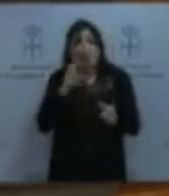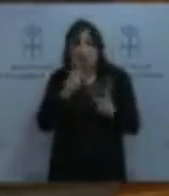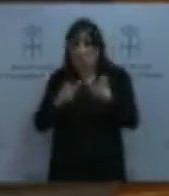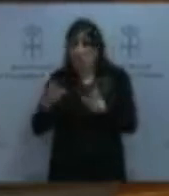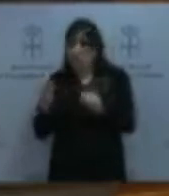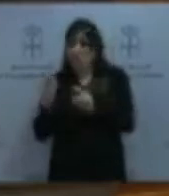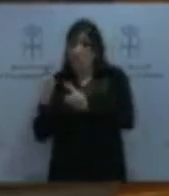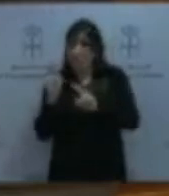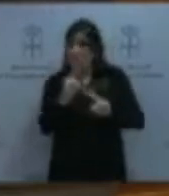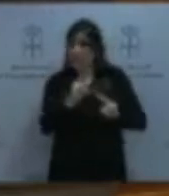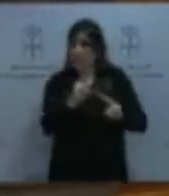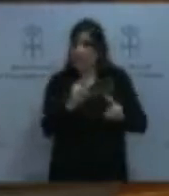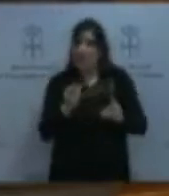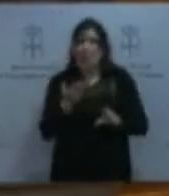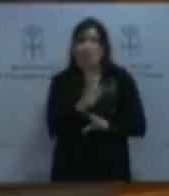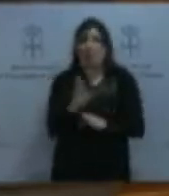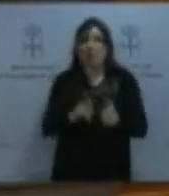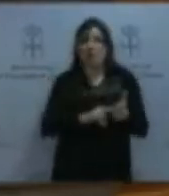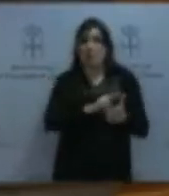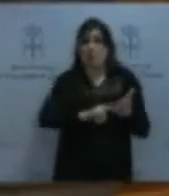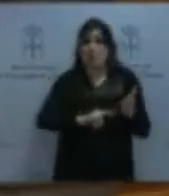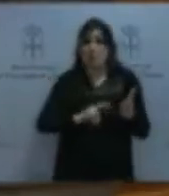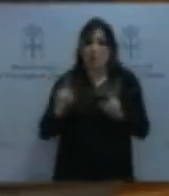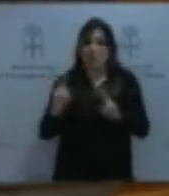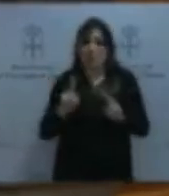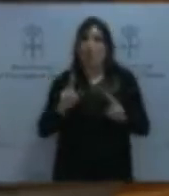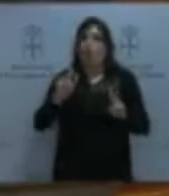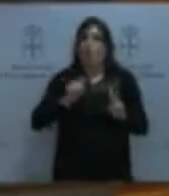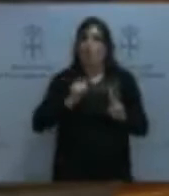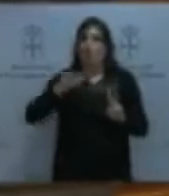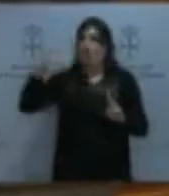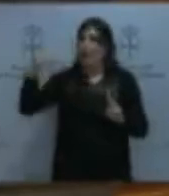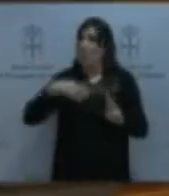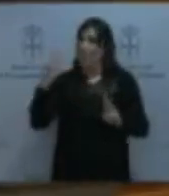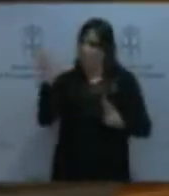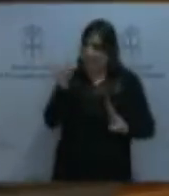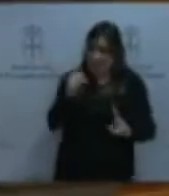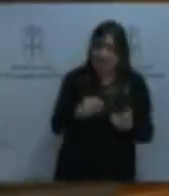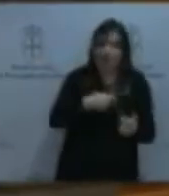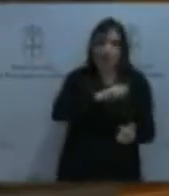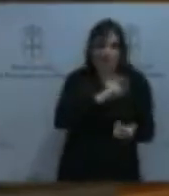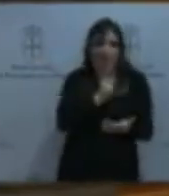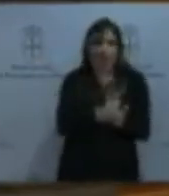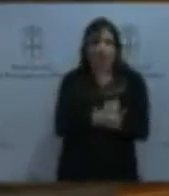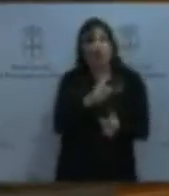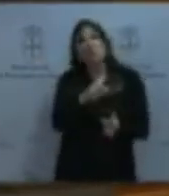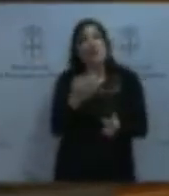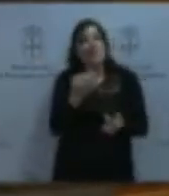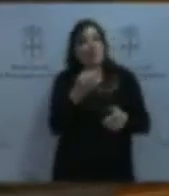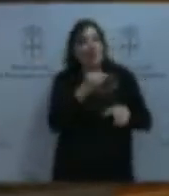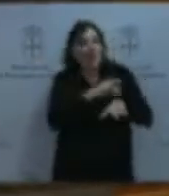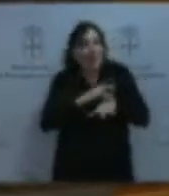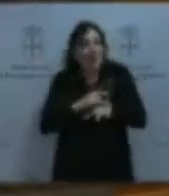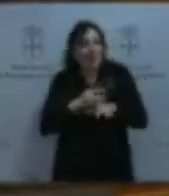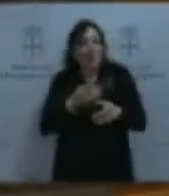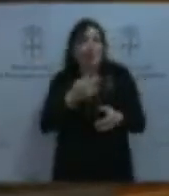España y a Asturias. Y yo creo que ese es el camino en el que tenemos que trabajar. El Gobierno estatal, del cual no podemos esperarlo todo, nos toca